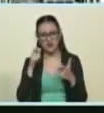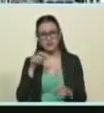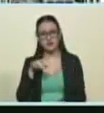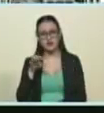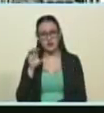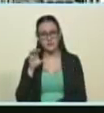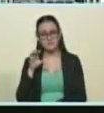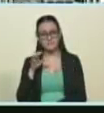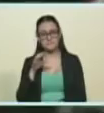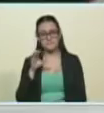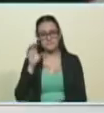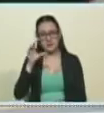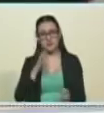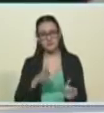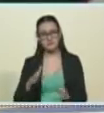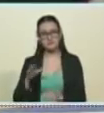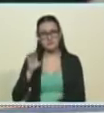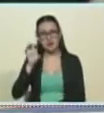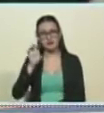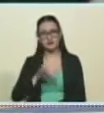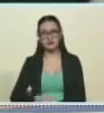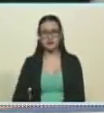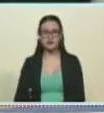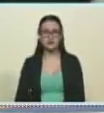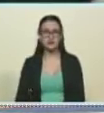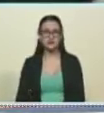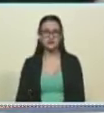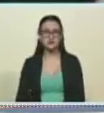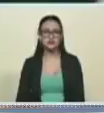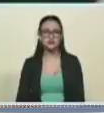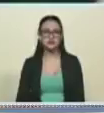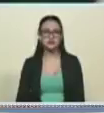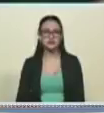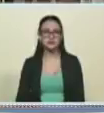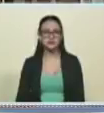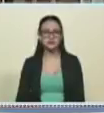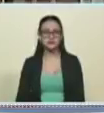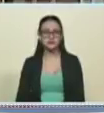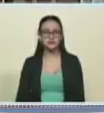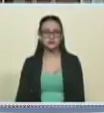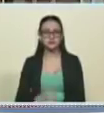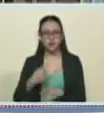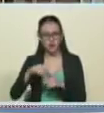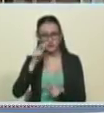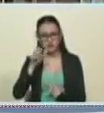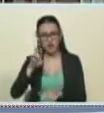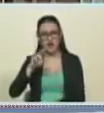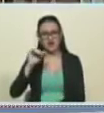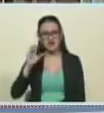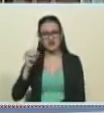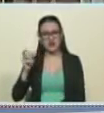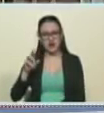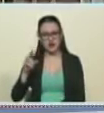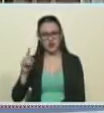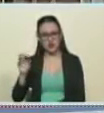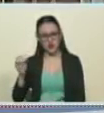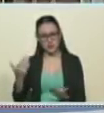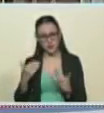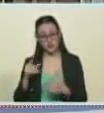Patria. Sabe el espíritu original del Plan de la Patria. Ricardo Menéndez también. Yo le pido a